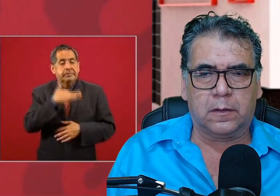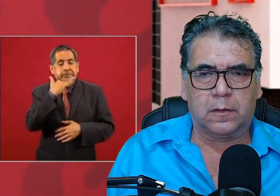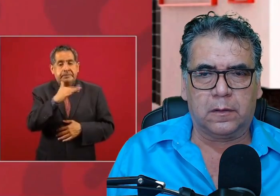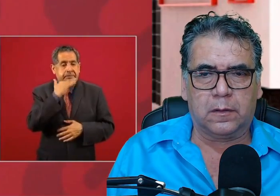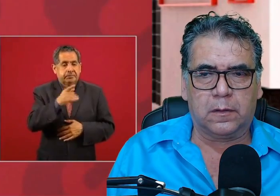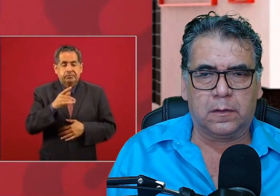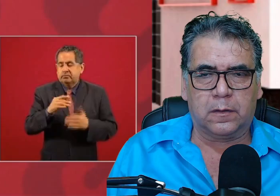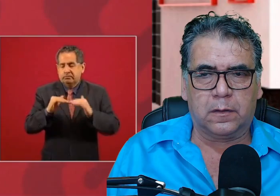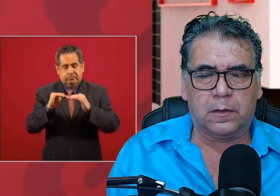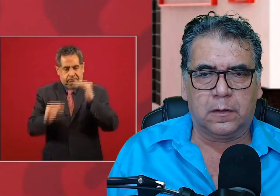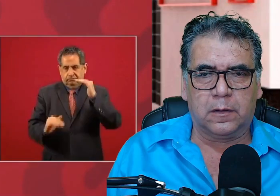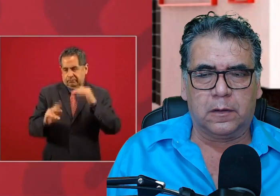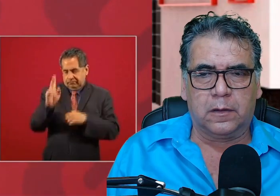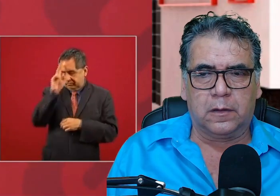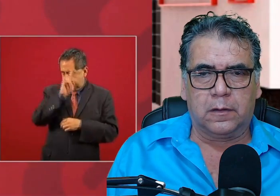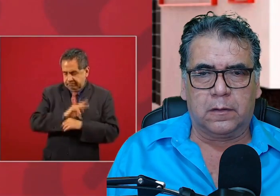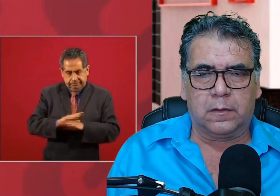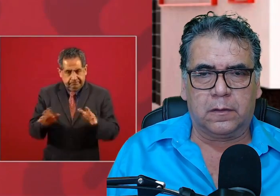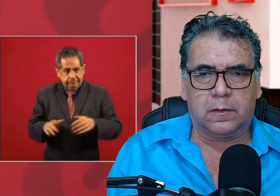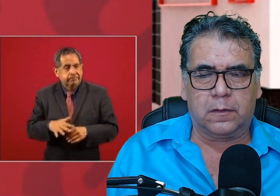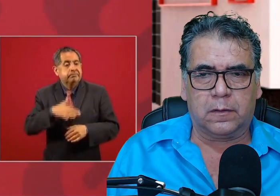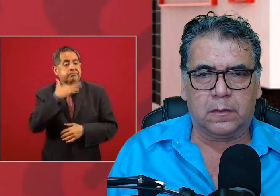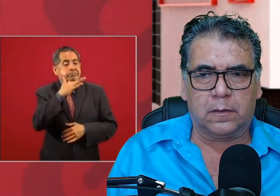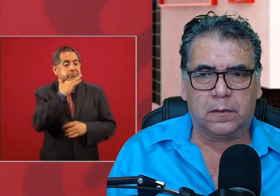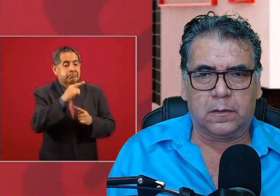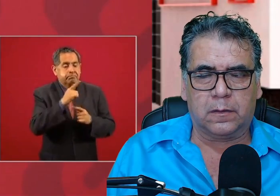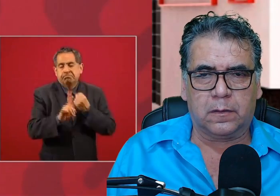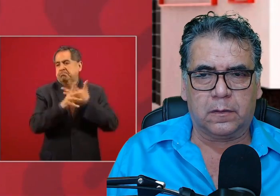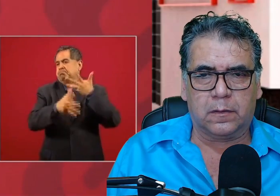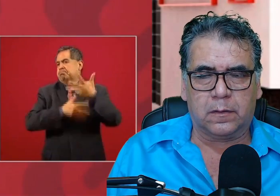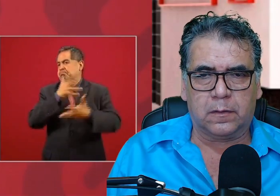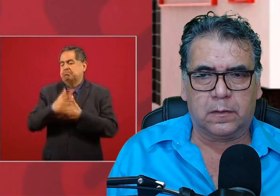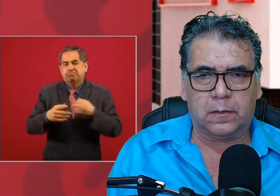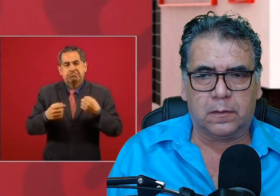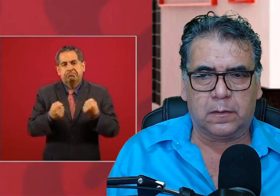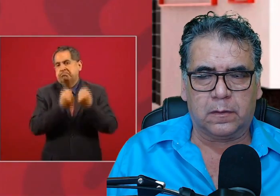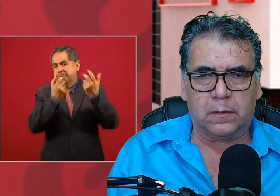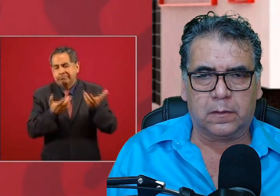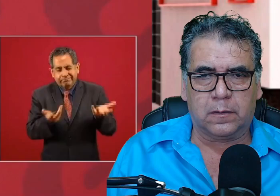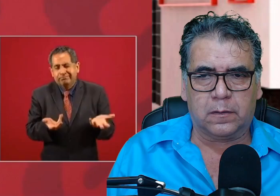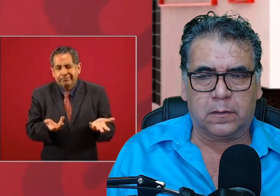monstruosa desigualdad, por la corrupción se desató la violencia.